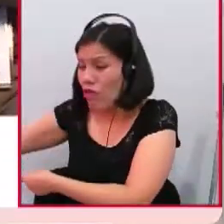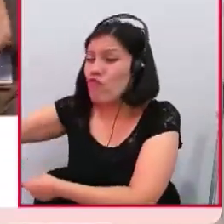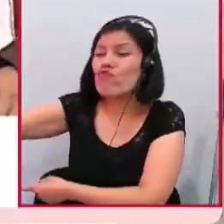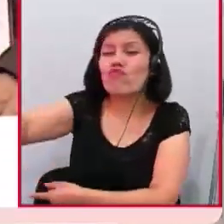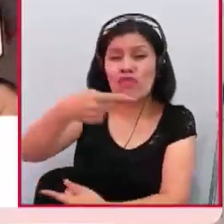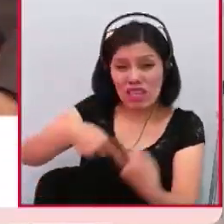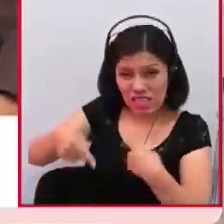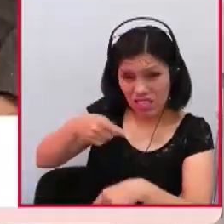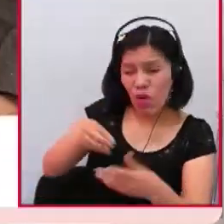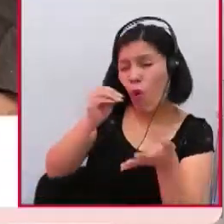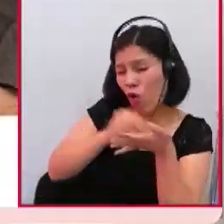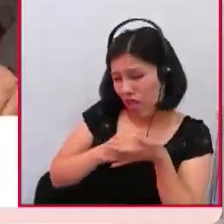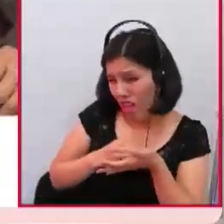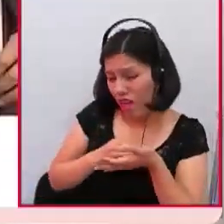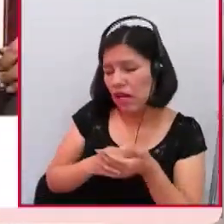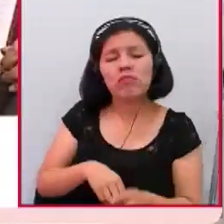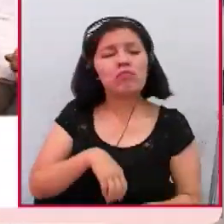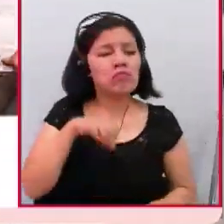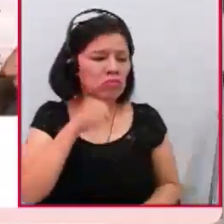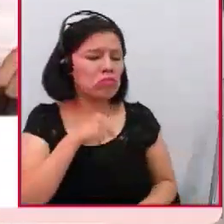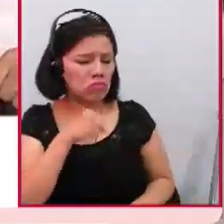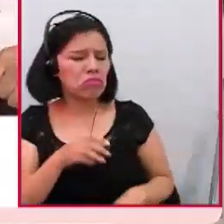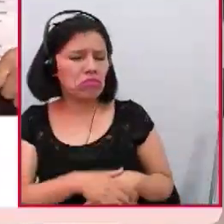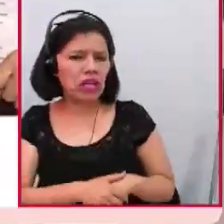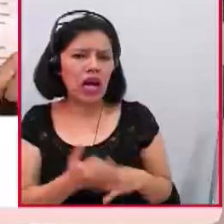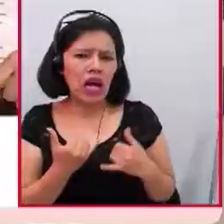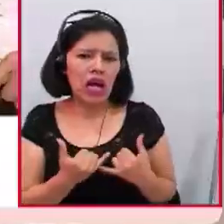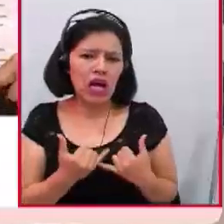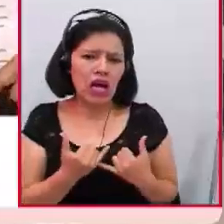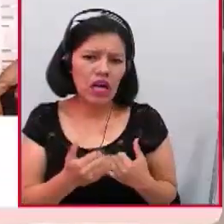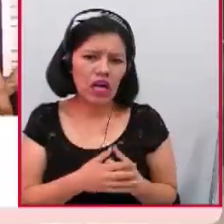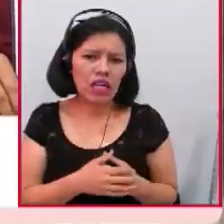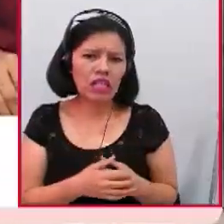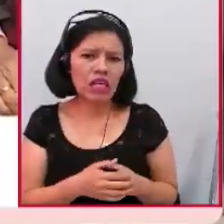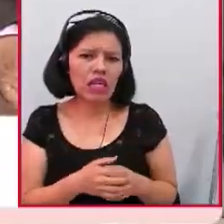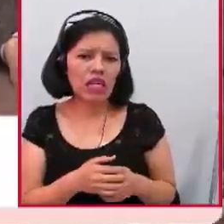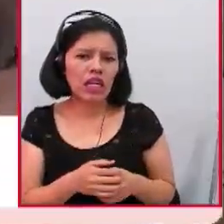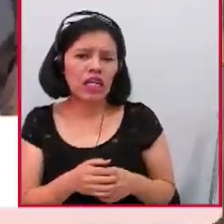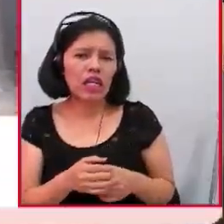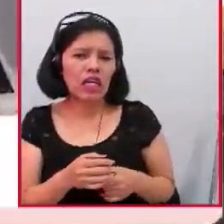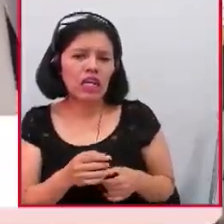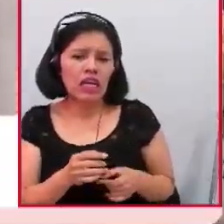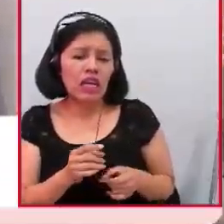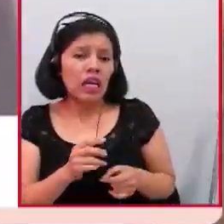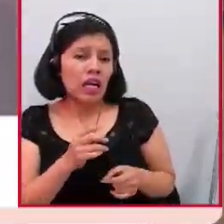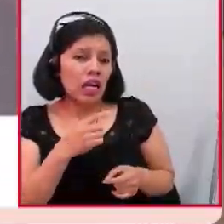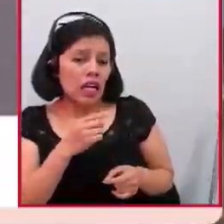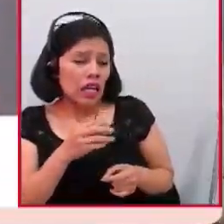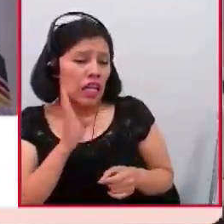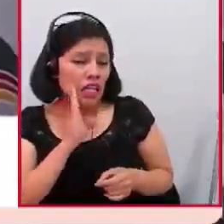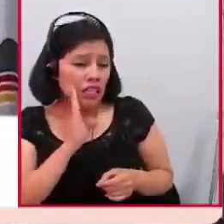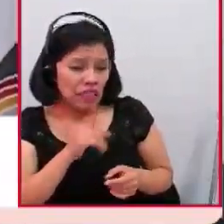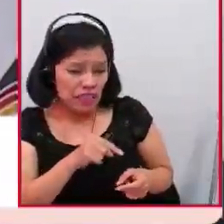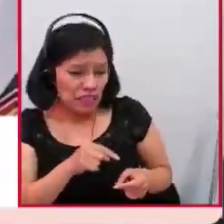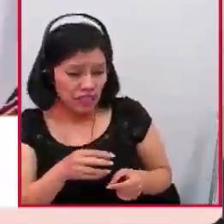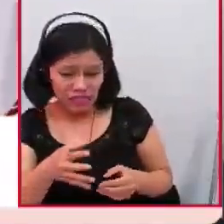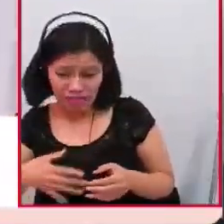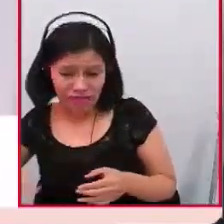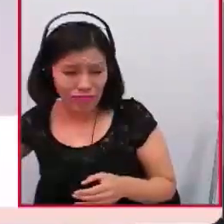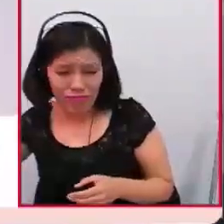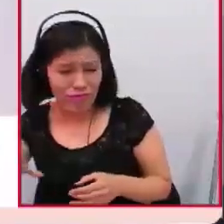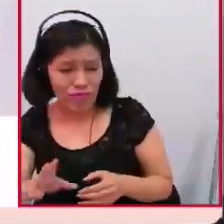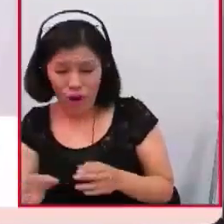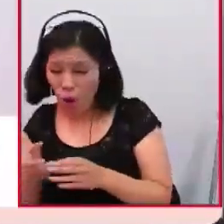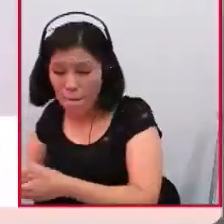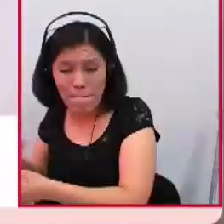actualmente las escorias de los convertidores tienen aproximadamente entre 2 a 3% de cobre. No puede ser botado definitivamente. Entonces,